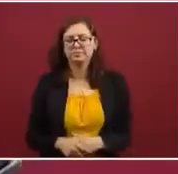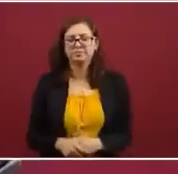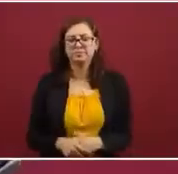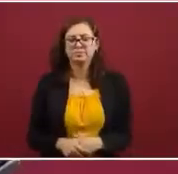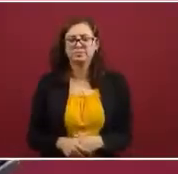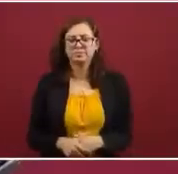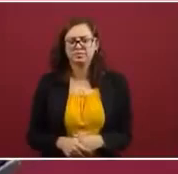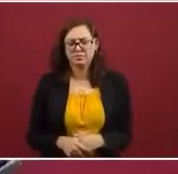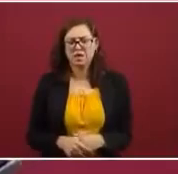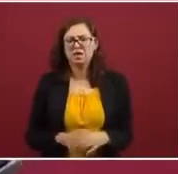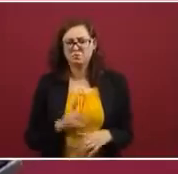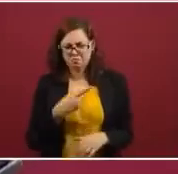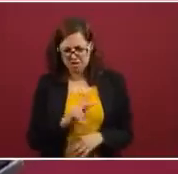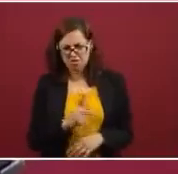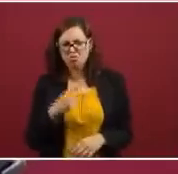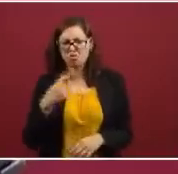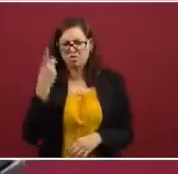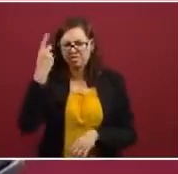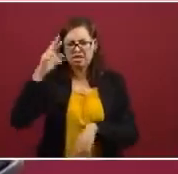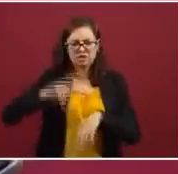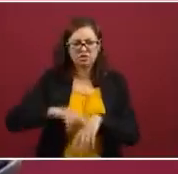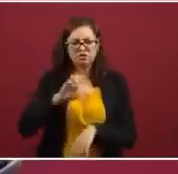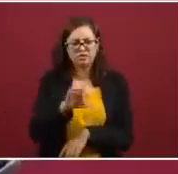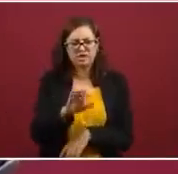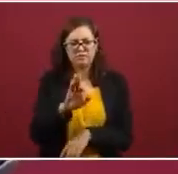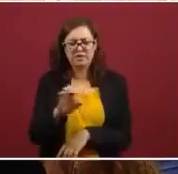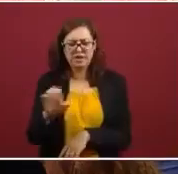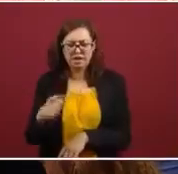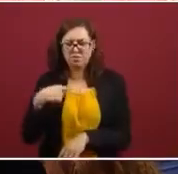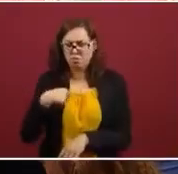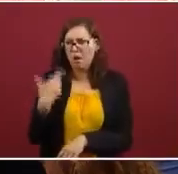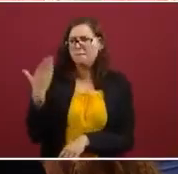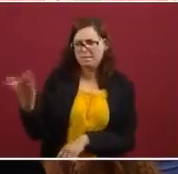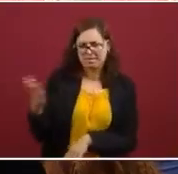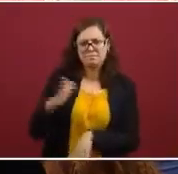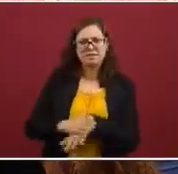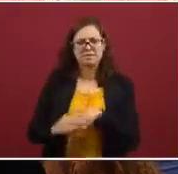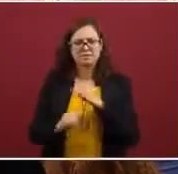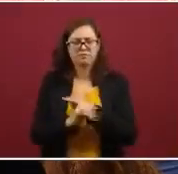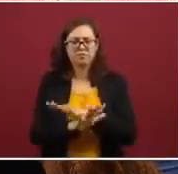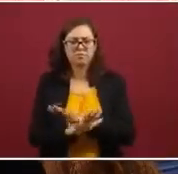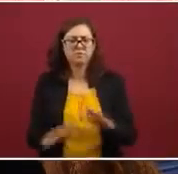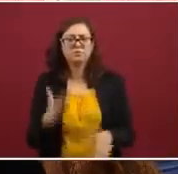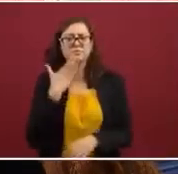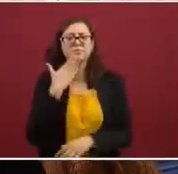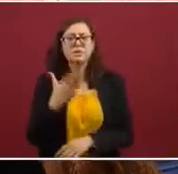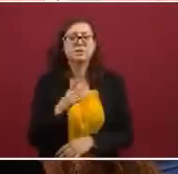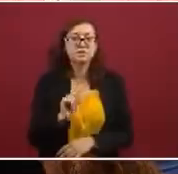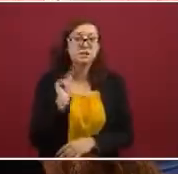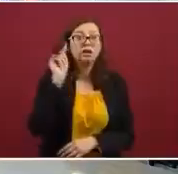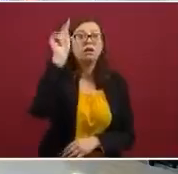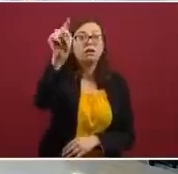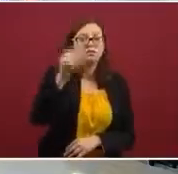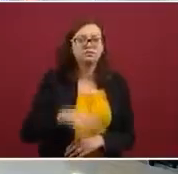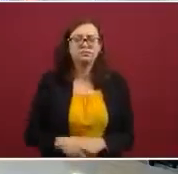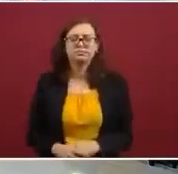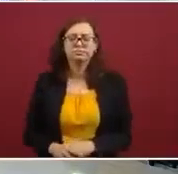al director de la comisión que aclare sobre esto. Muy bien, allá atrás.